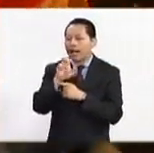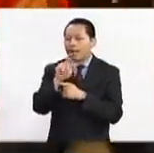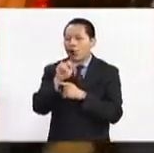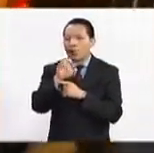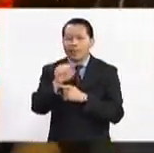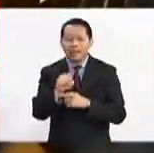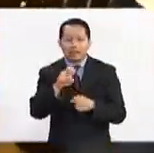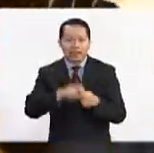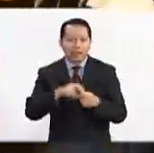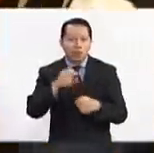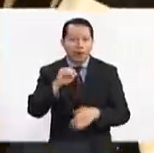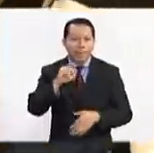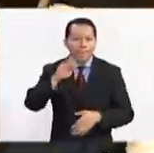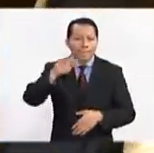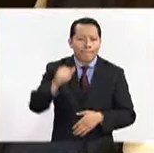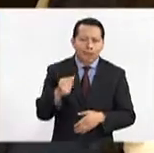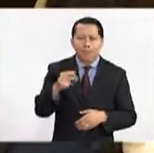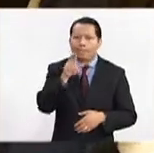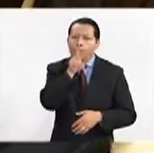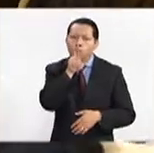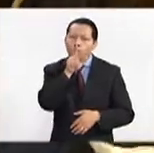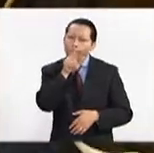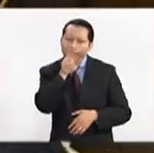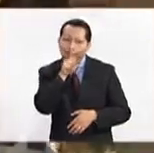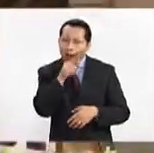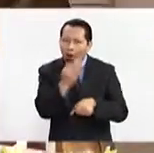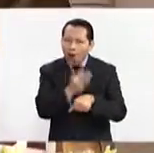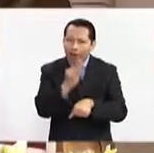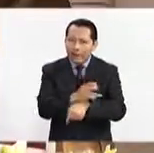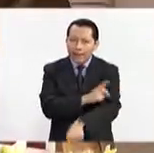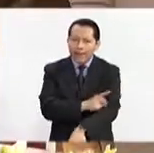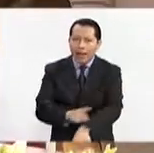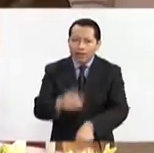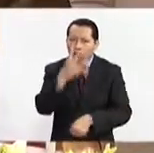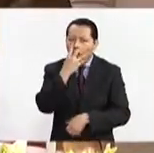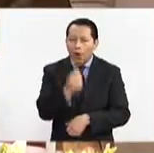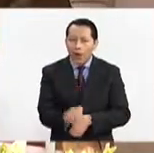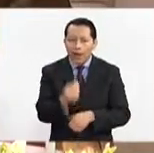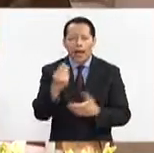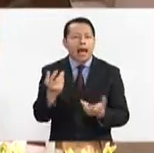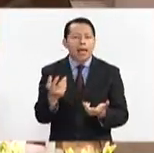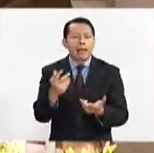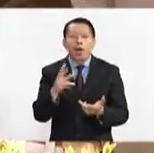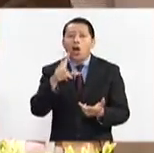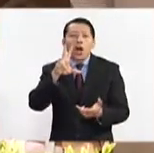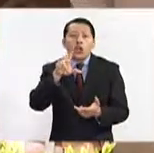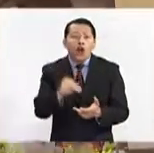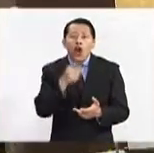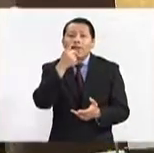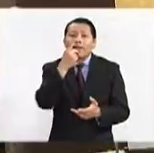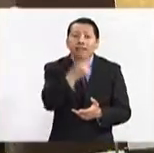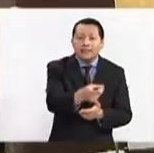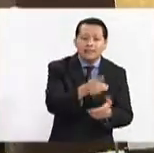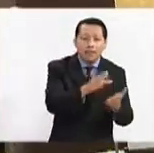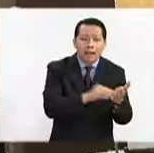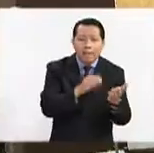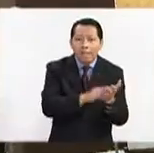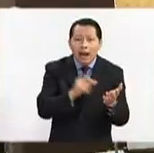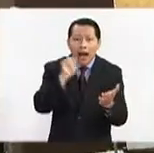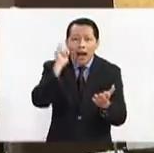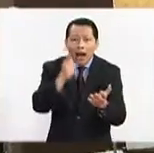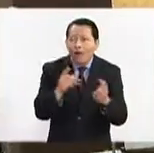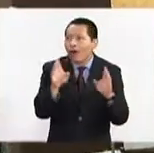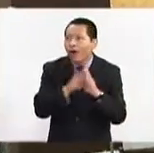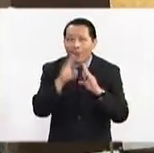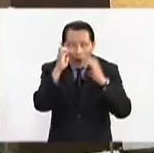se encuentran angustiados, pues hasta el momento las autoridades de la delegación Coyoacán no les han proporcionado un dictamen sobre las condiciones